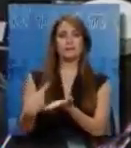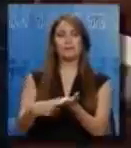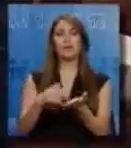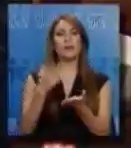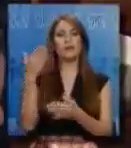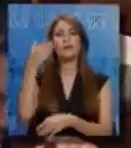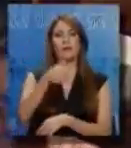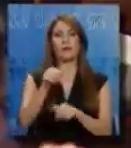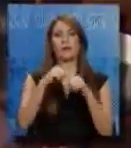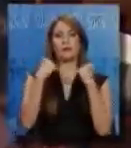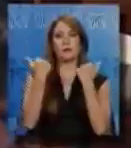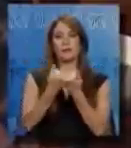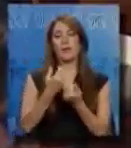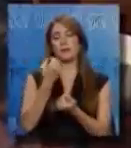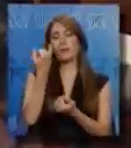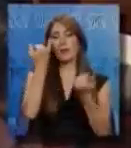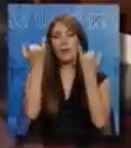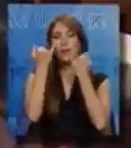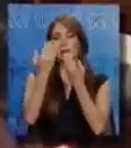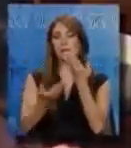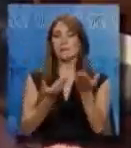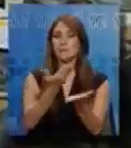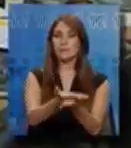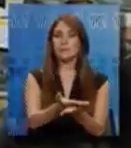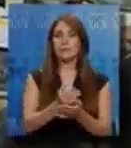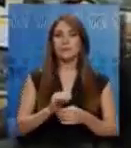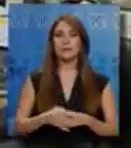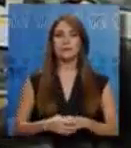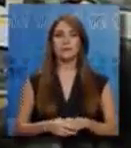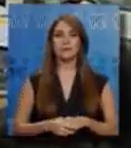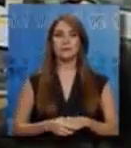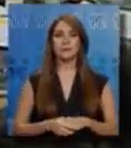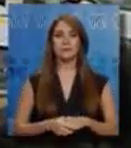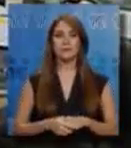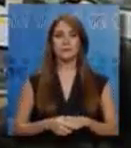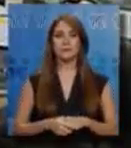Nacional para entregar aportes al tratamiento del proyecto. Cristian Hidalgo, TC Televisión.